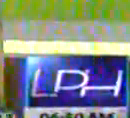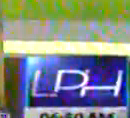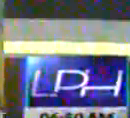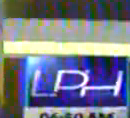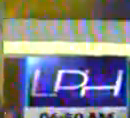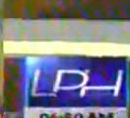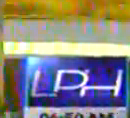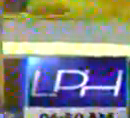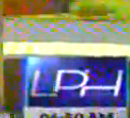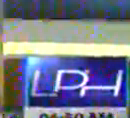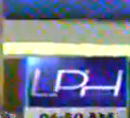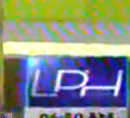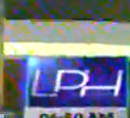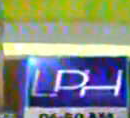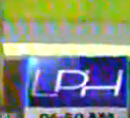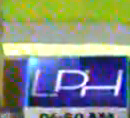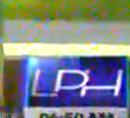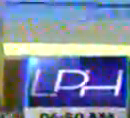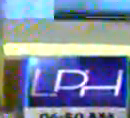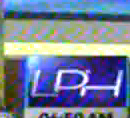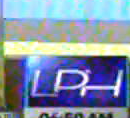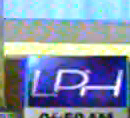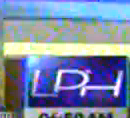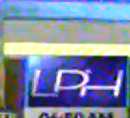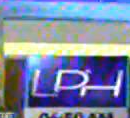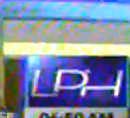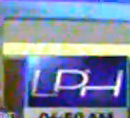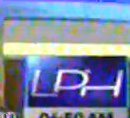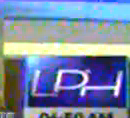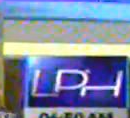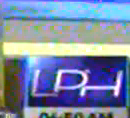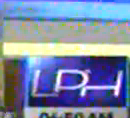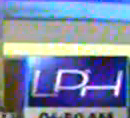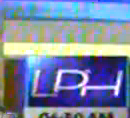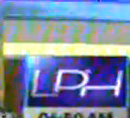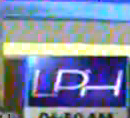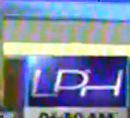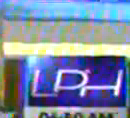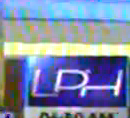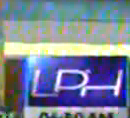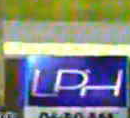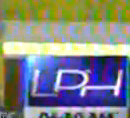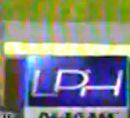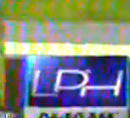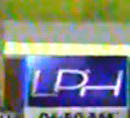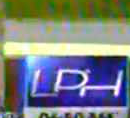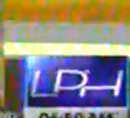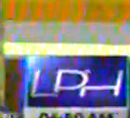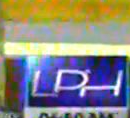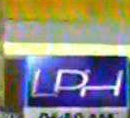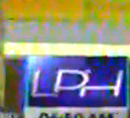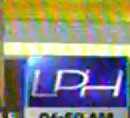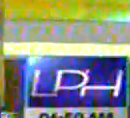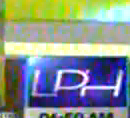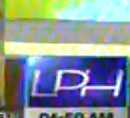Faría. Entregaron la firma un tipo que parece agarrando real, de madrugada. Si nosotros vamos a hacer algo tan trascendental,